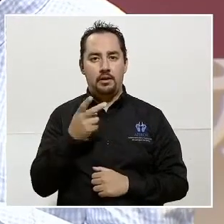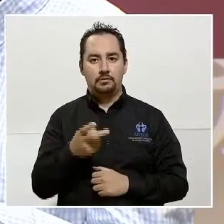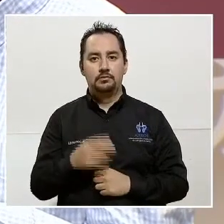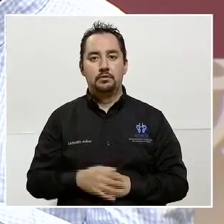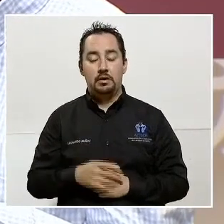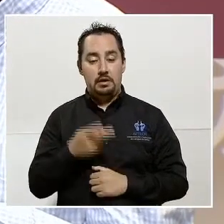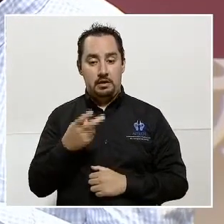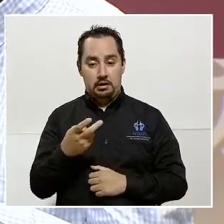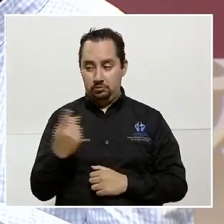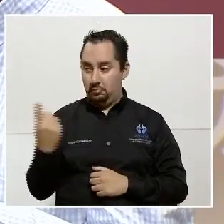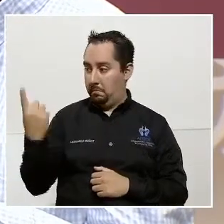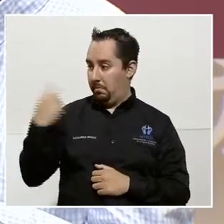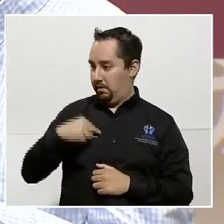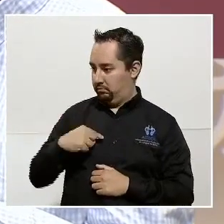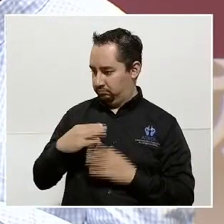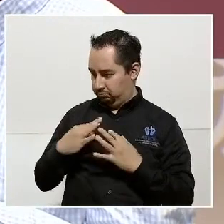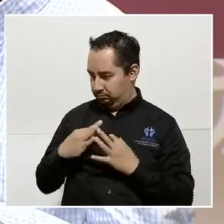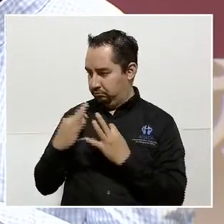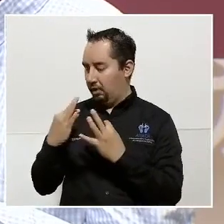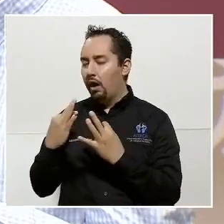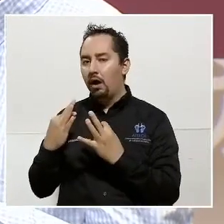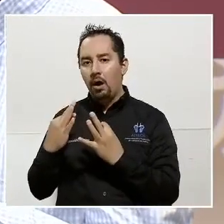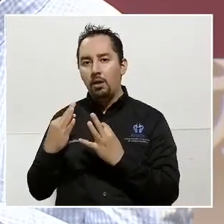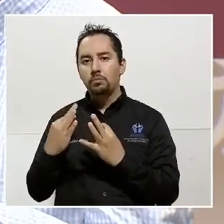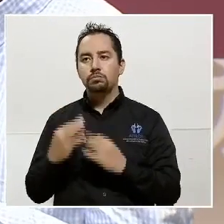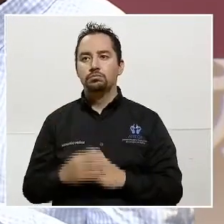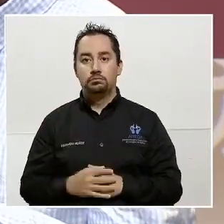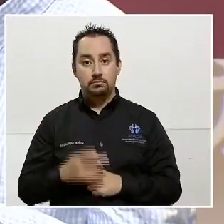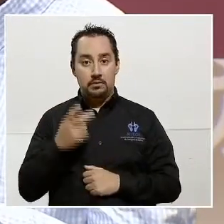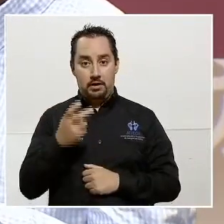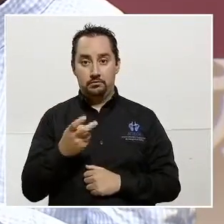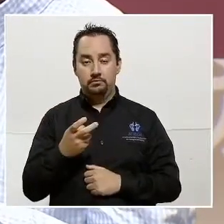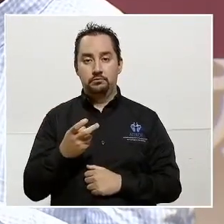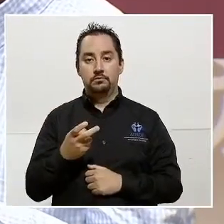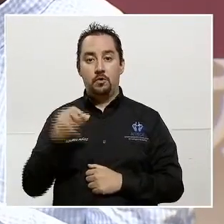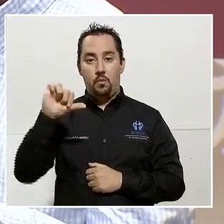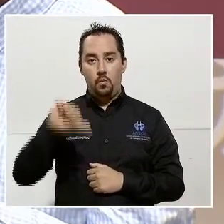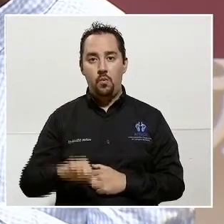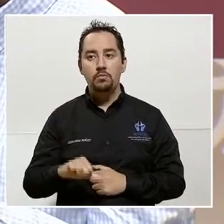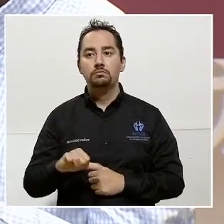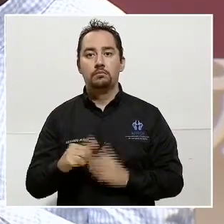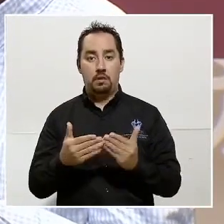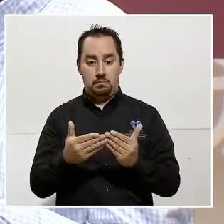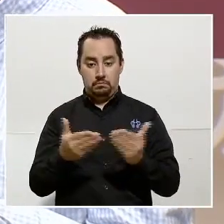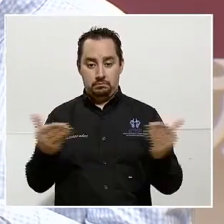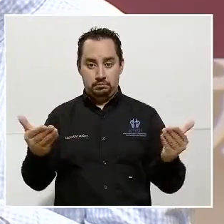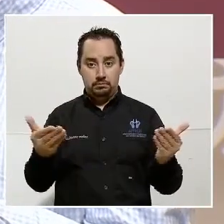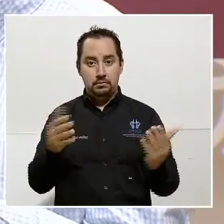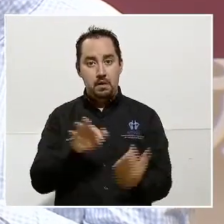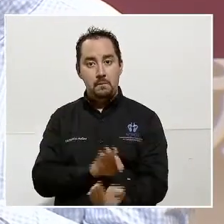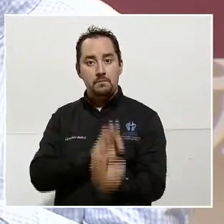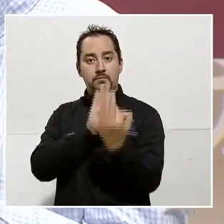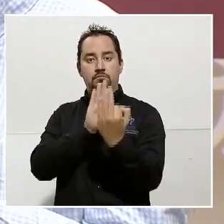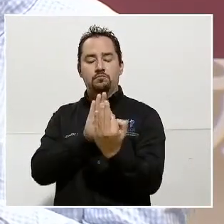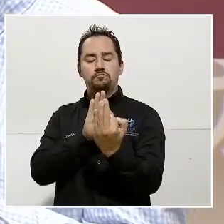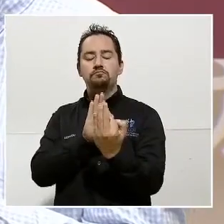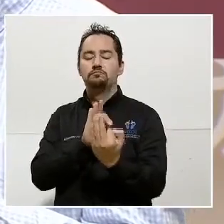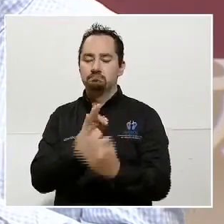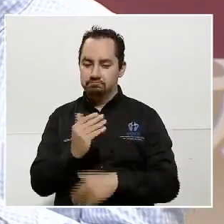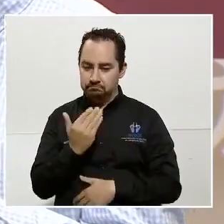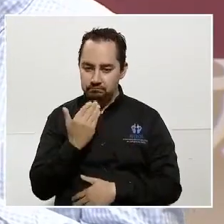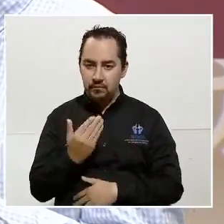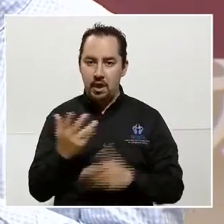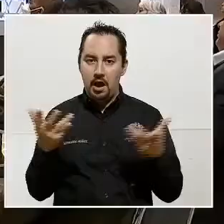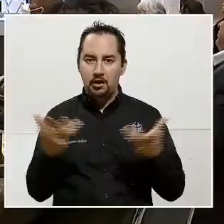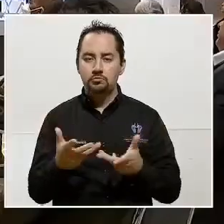fuimos seleccionados y ese es el mandato que hoy, ante ustedes, refrendamos y